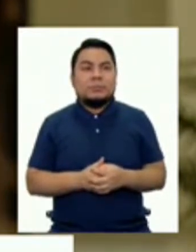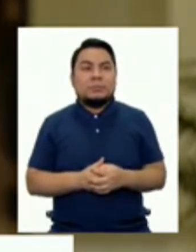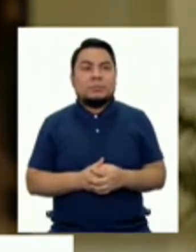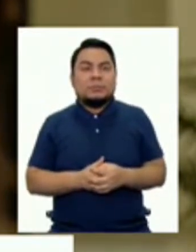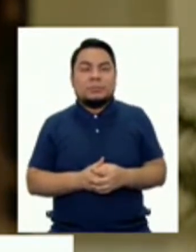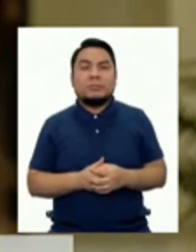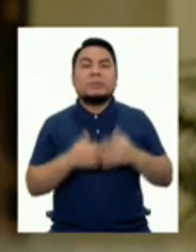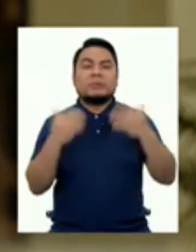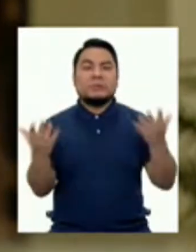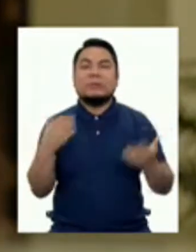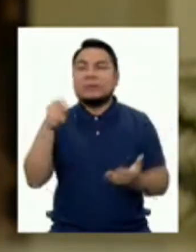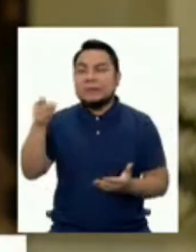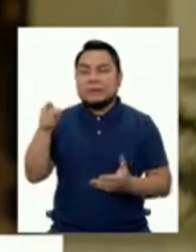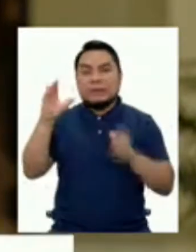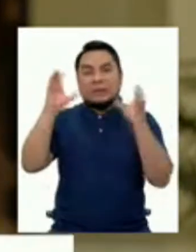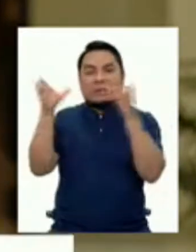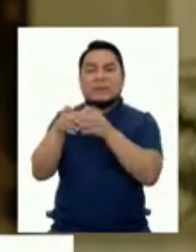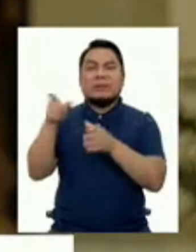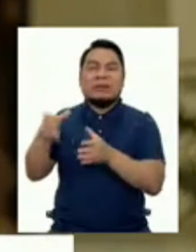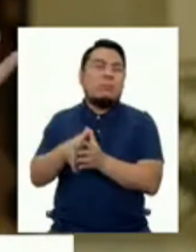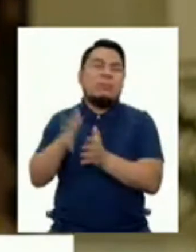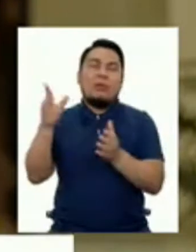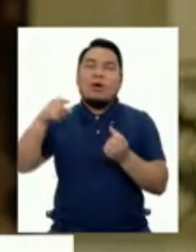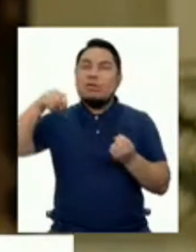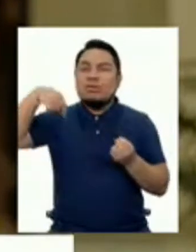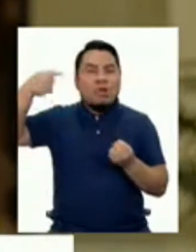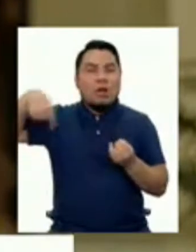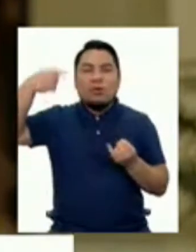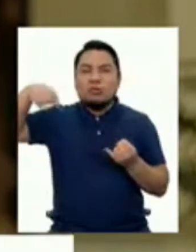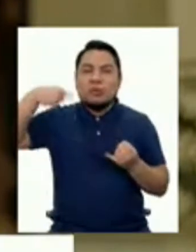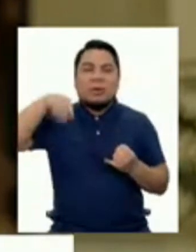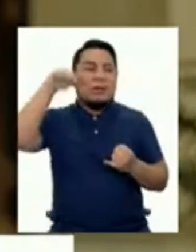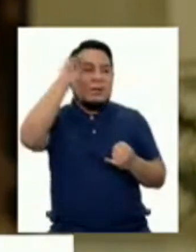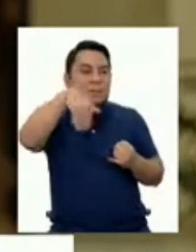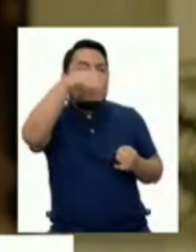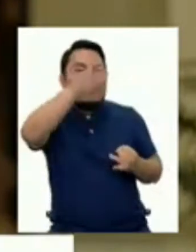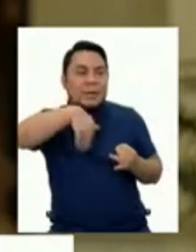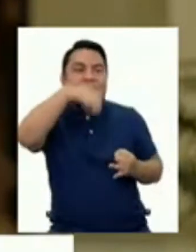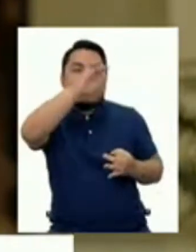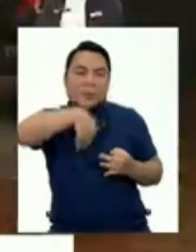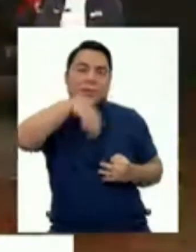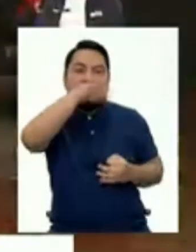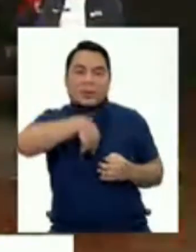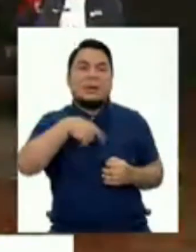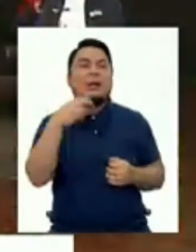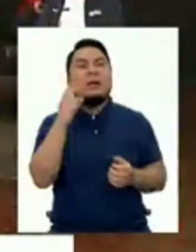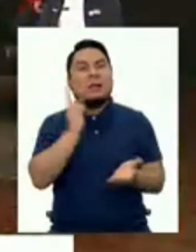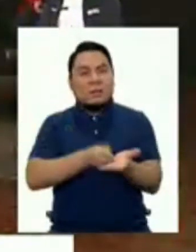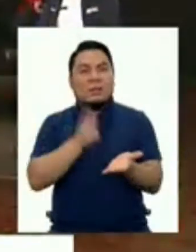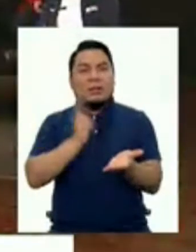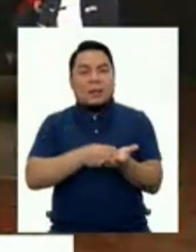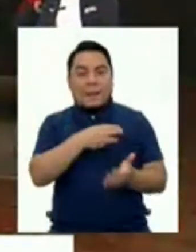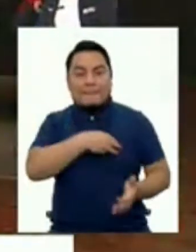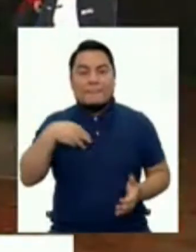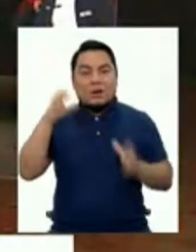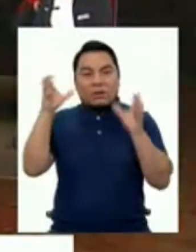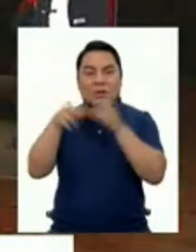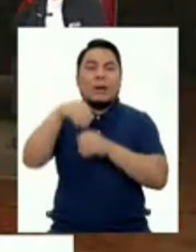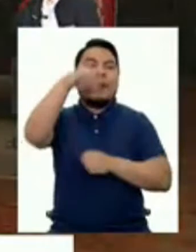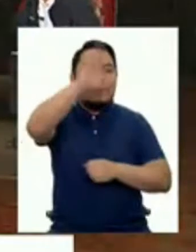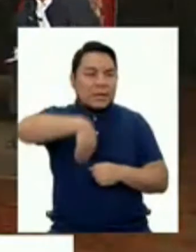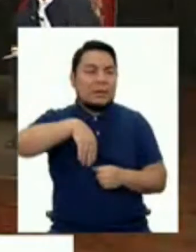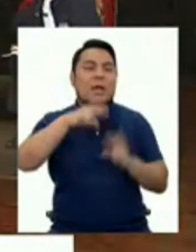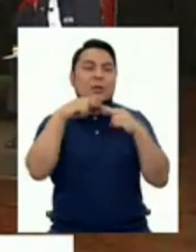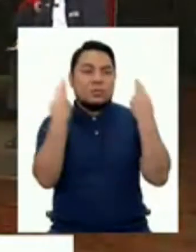una excesiva convocatoria a los ministros. Todos los días, 4 o 6 ministros tienen que estar en reuniones de